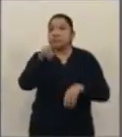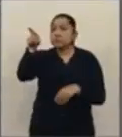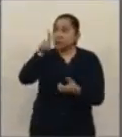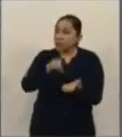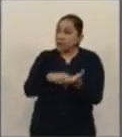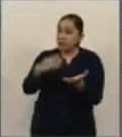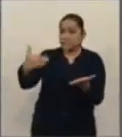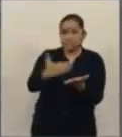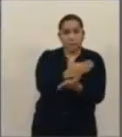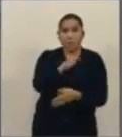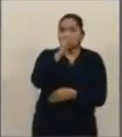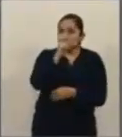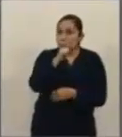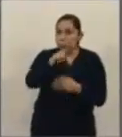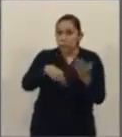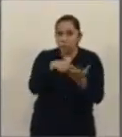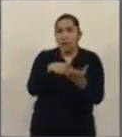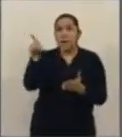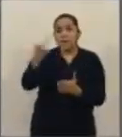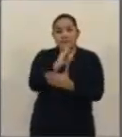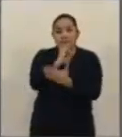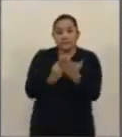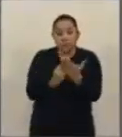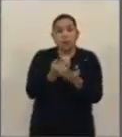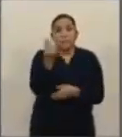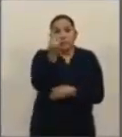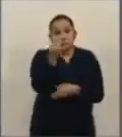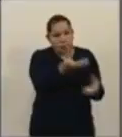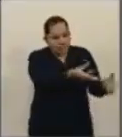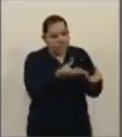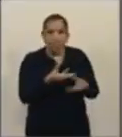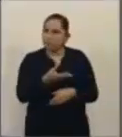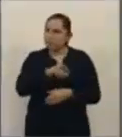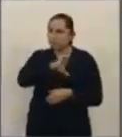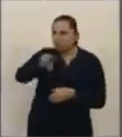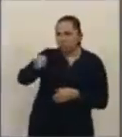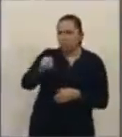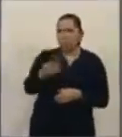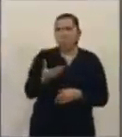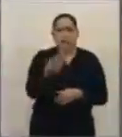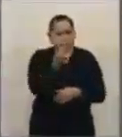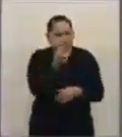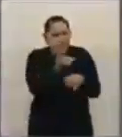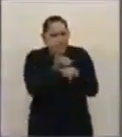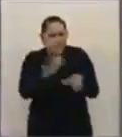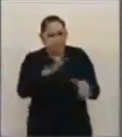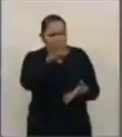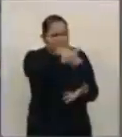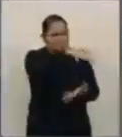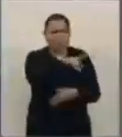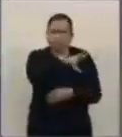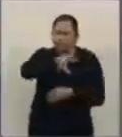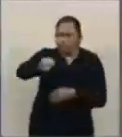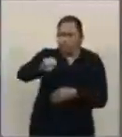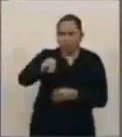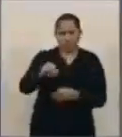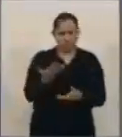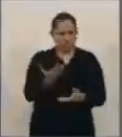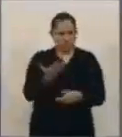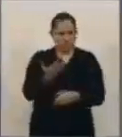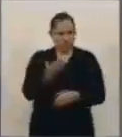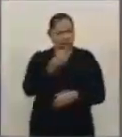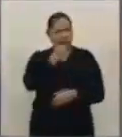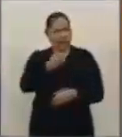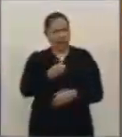instalaciones, informes y documentos recabados. A pesar de eso, sus resultados marcaron líneas de